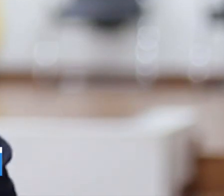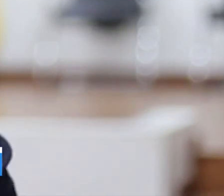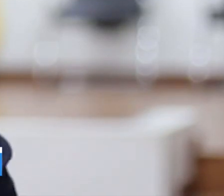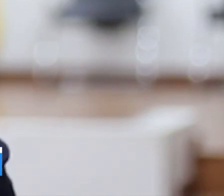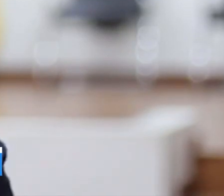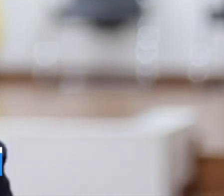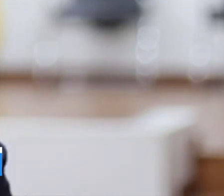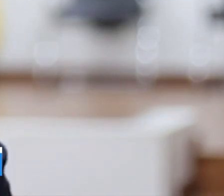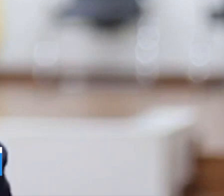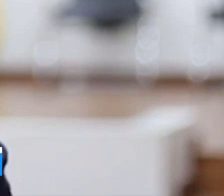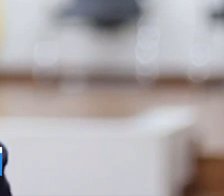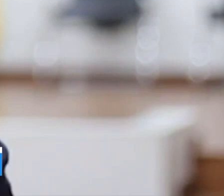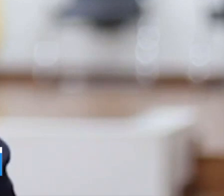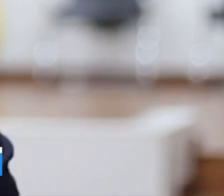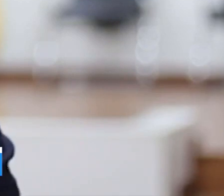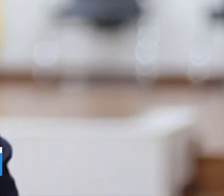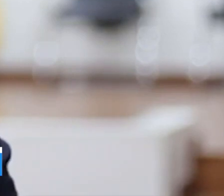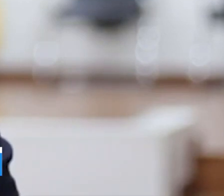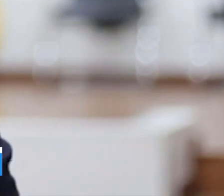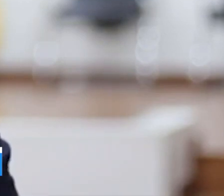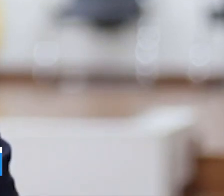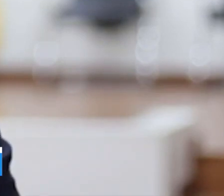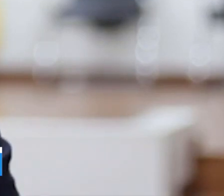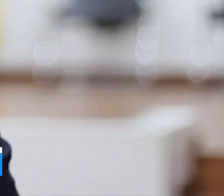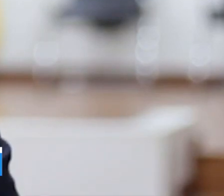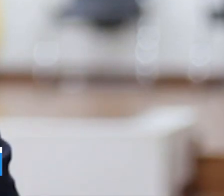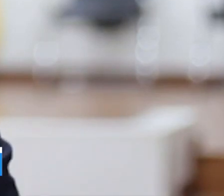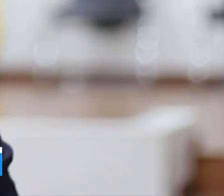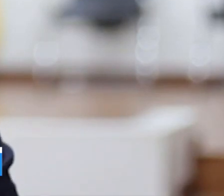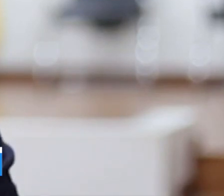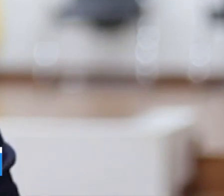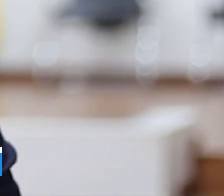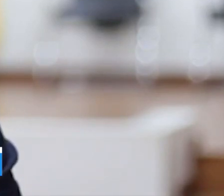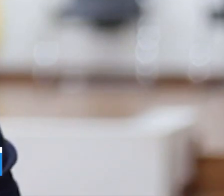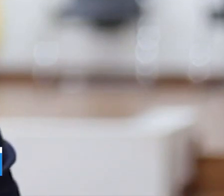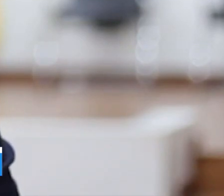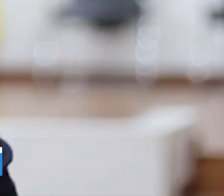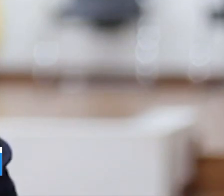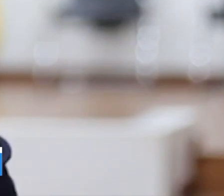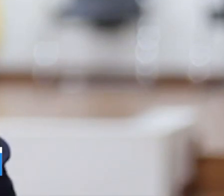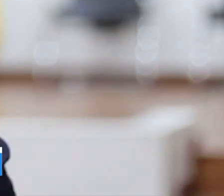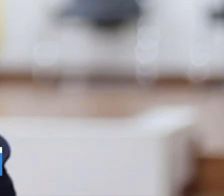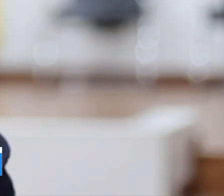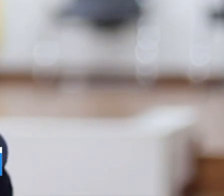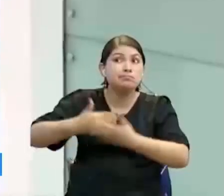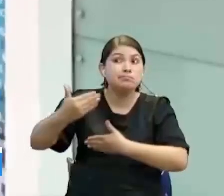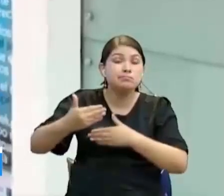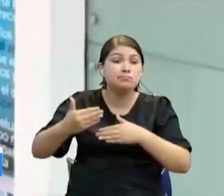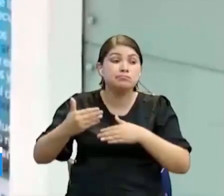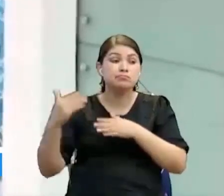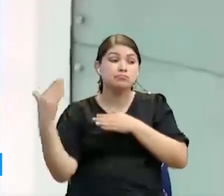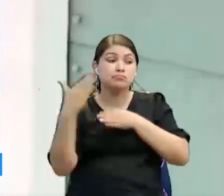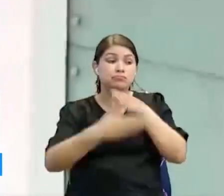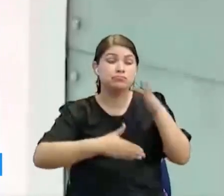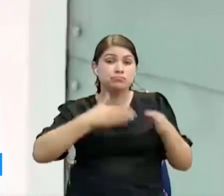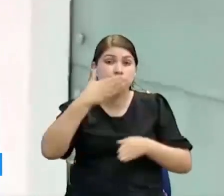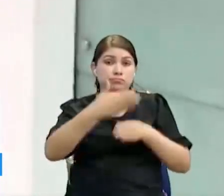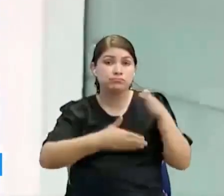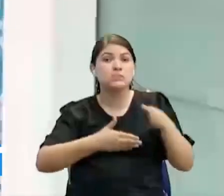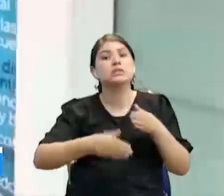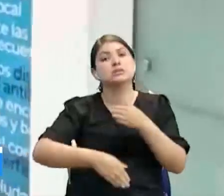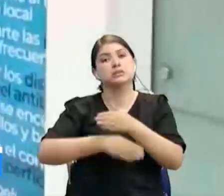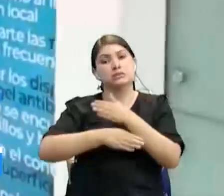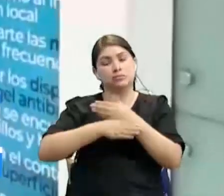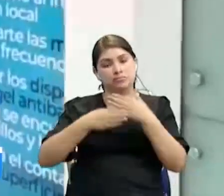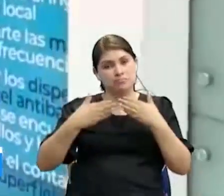de santander es continuar con la medida de pico y célula de dos dígitos hasta el final de esta semana por ahora se tendrá en cuenta